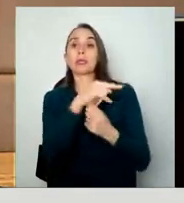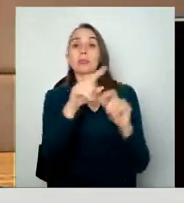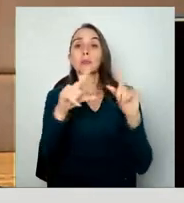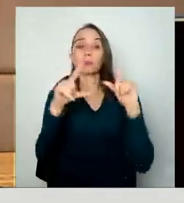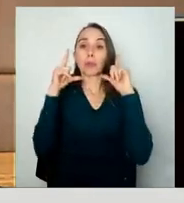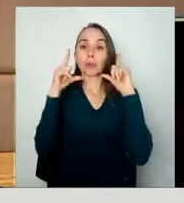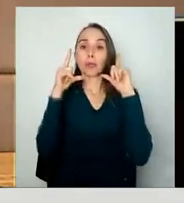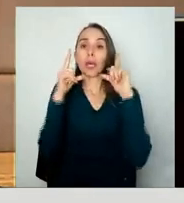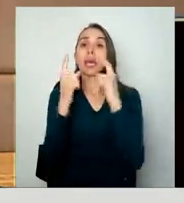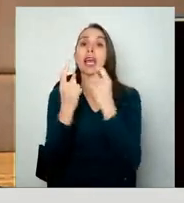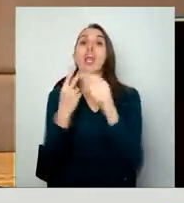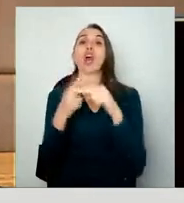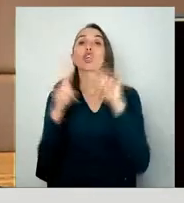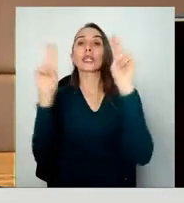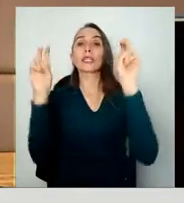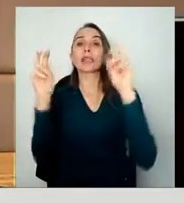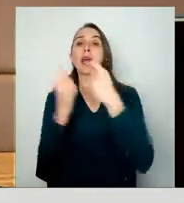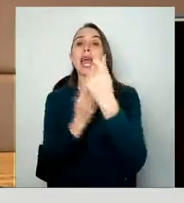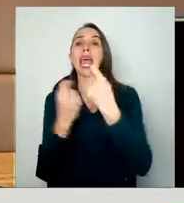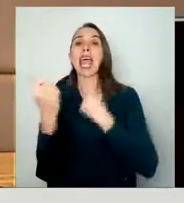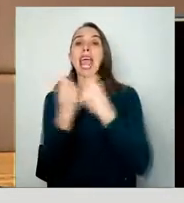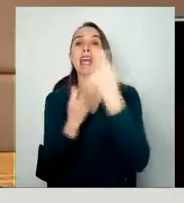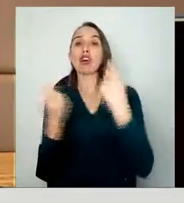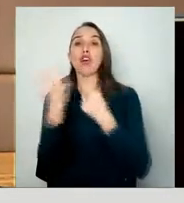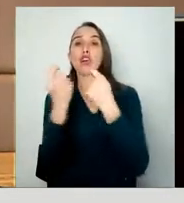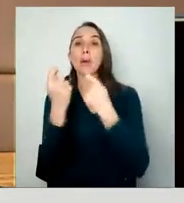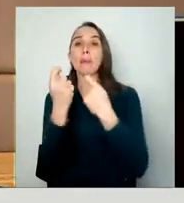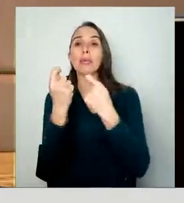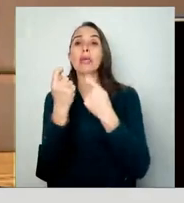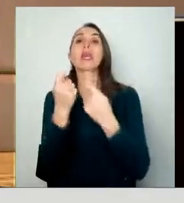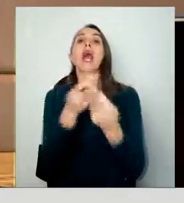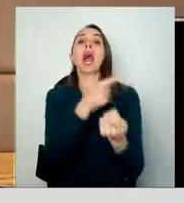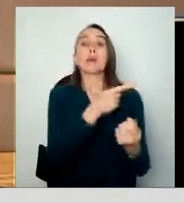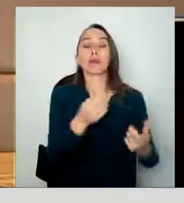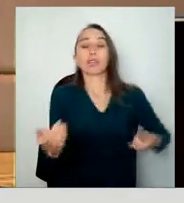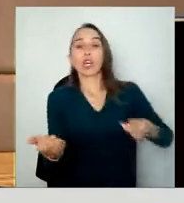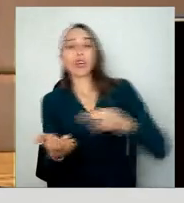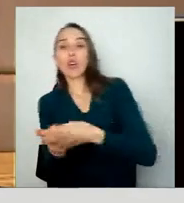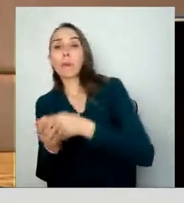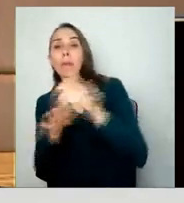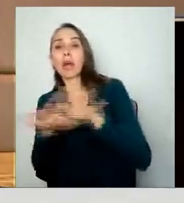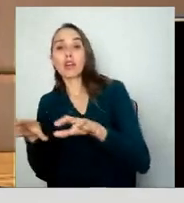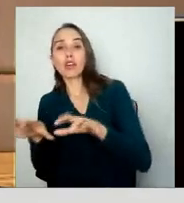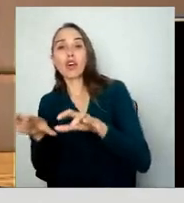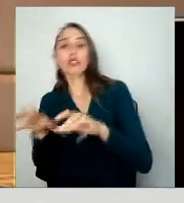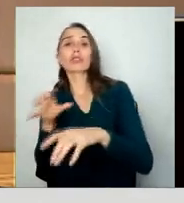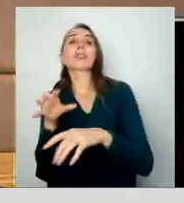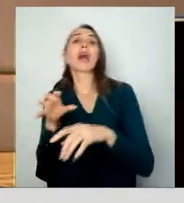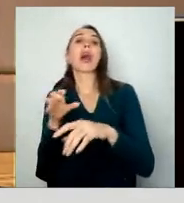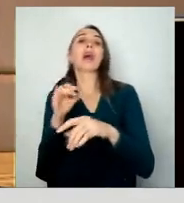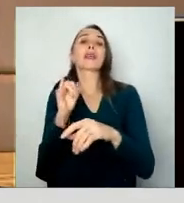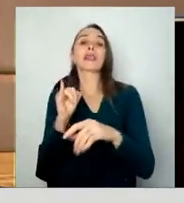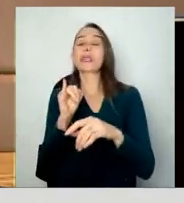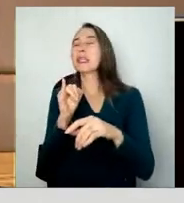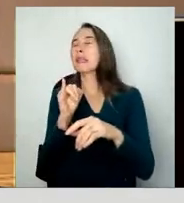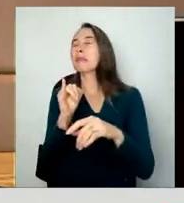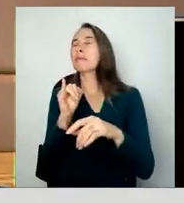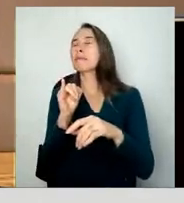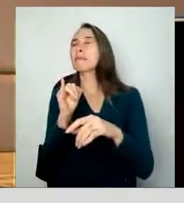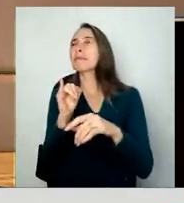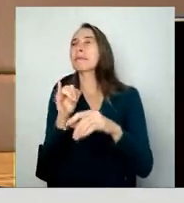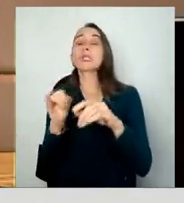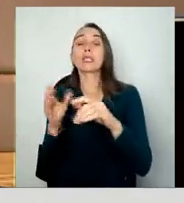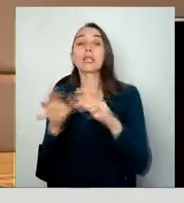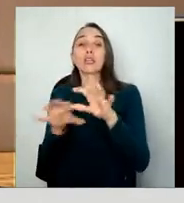economía del mercado en el mercado de bienes y servicios de consumo sin embargo muchas veces reproducen